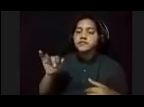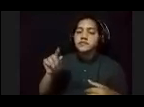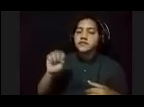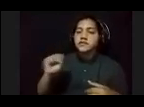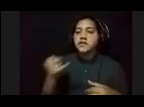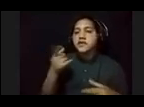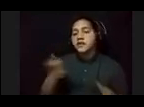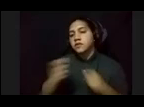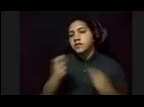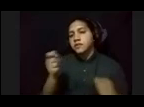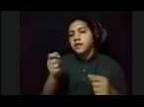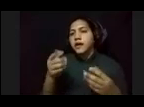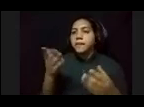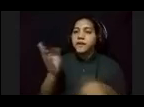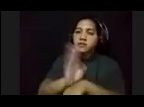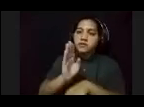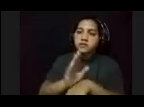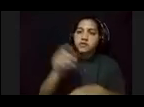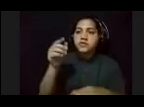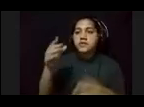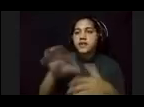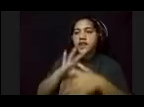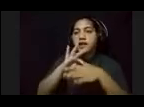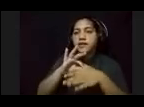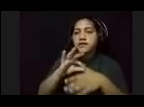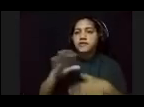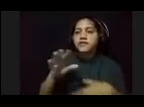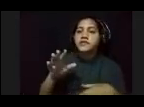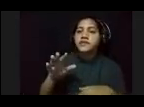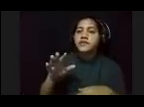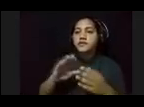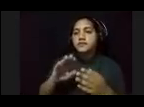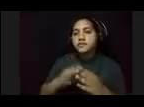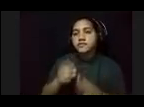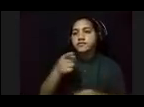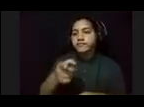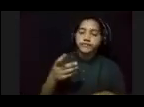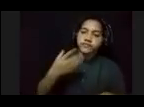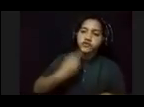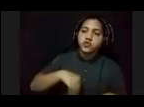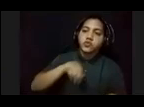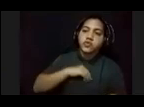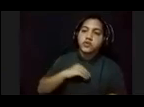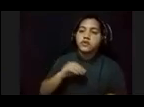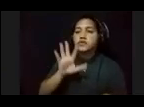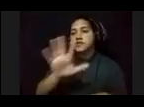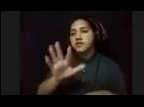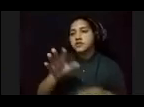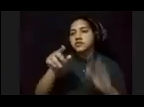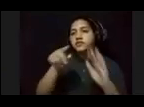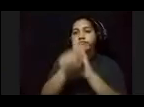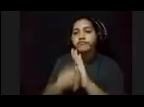ciudad y aparece en dicho censo como propietario de 5 de las 18 estructuras. Por lo